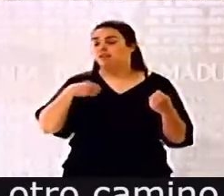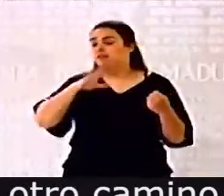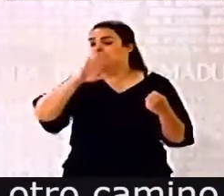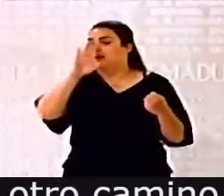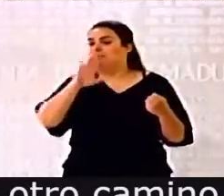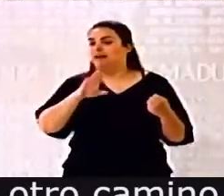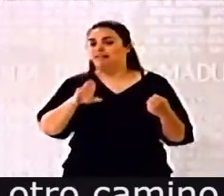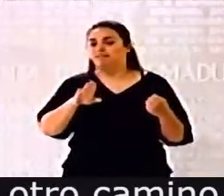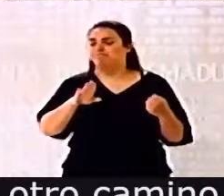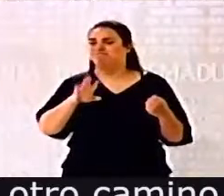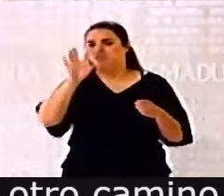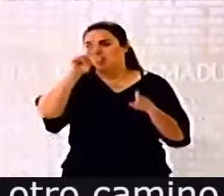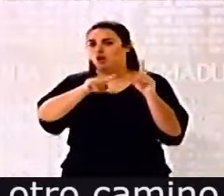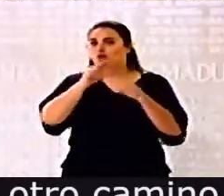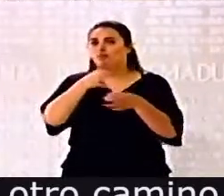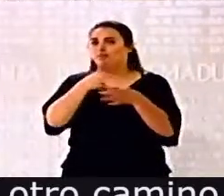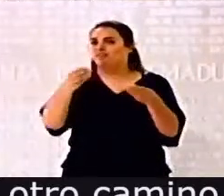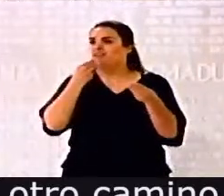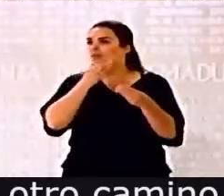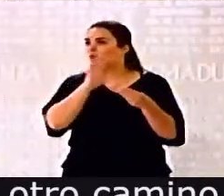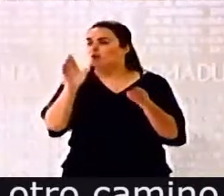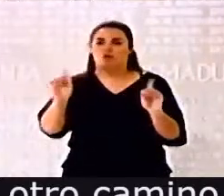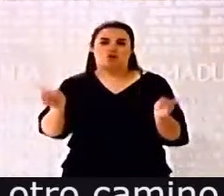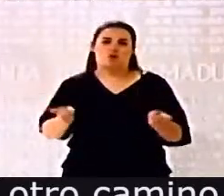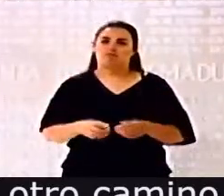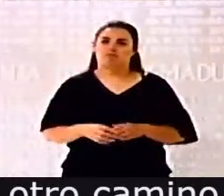que sea la opción más adecuada en este momento.